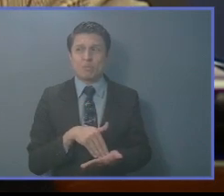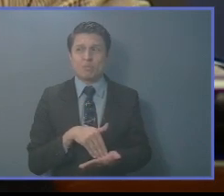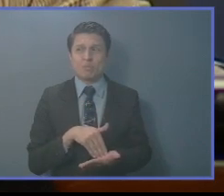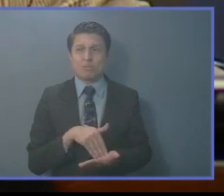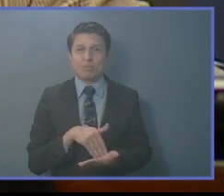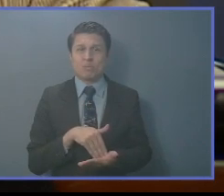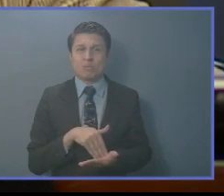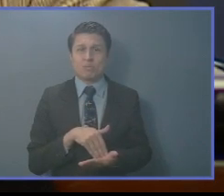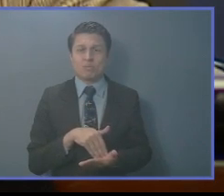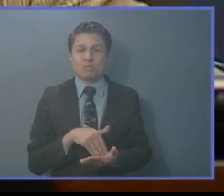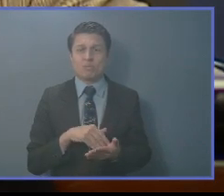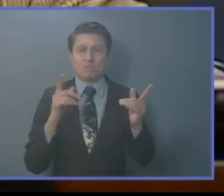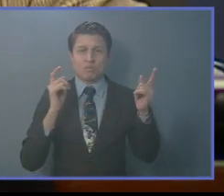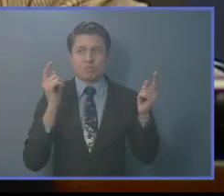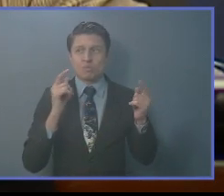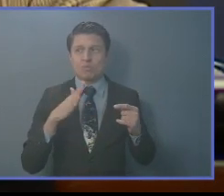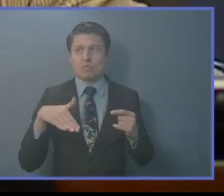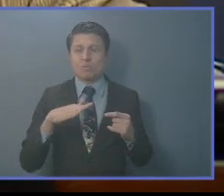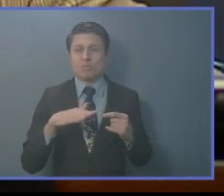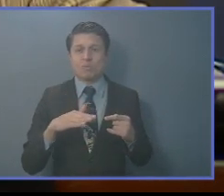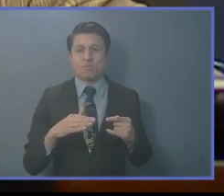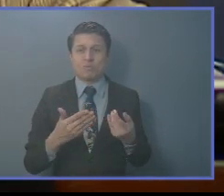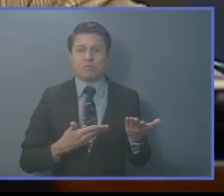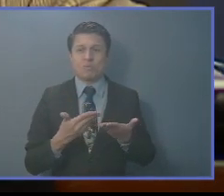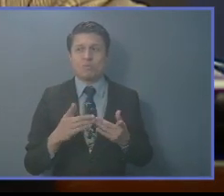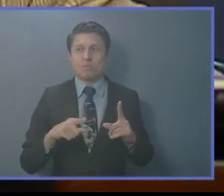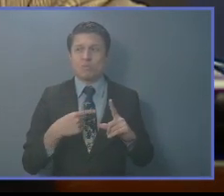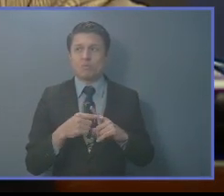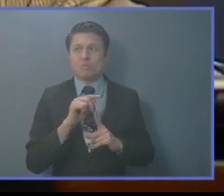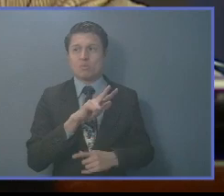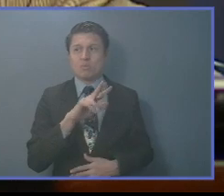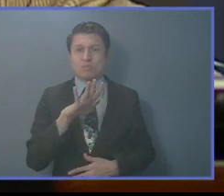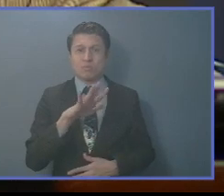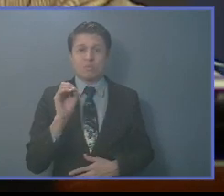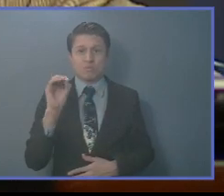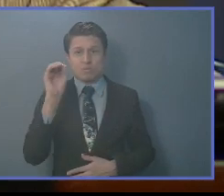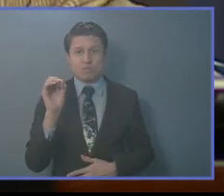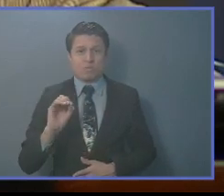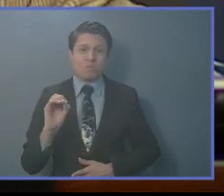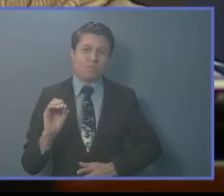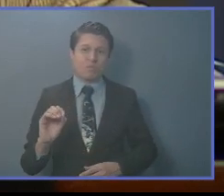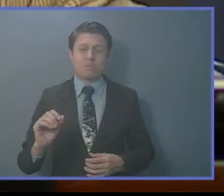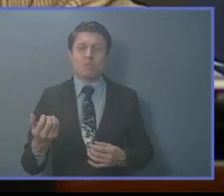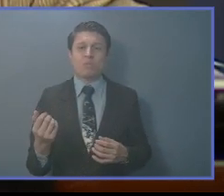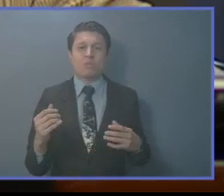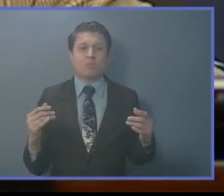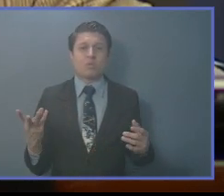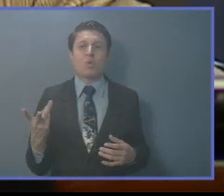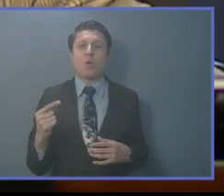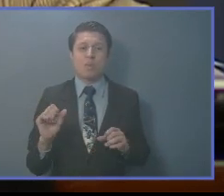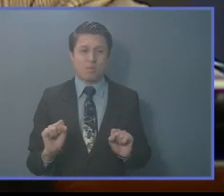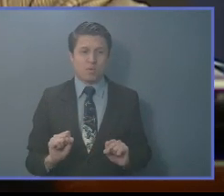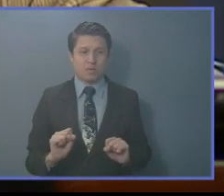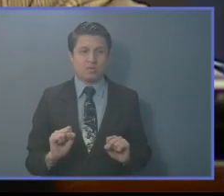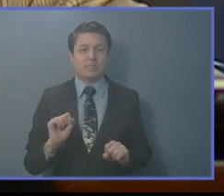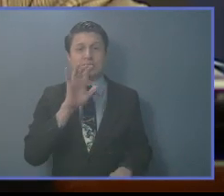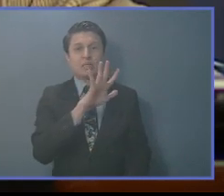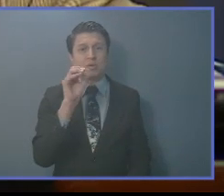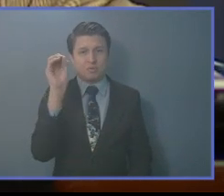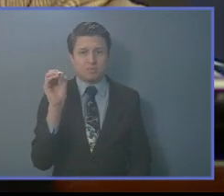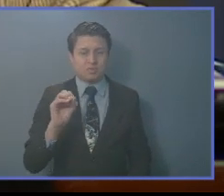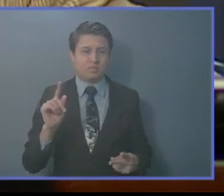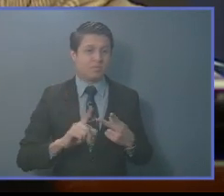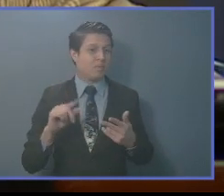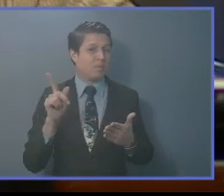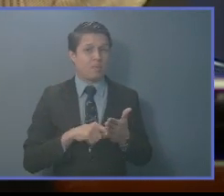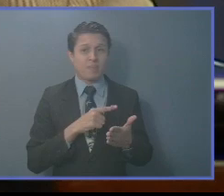de convención y salas de recepciones hasta el 50% de sus respectivos aforos. Se mantienen suspendidas 1. Las